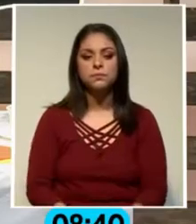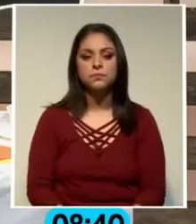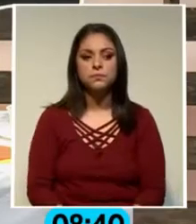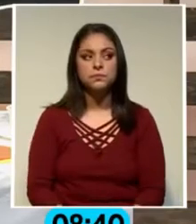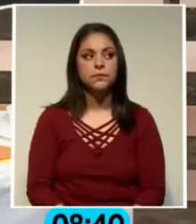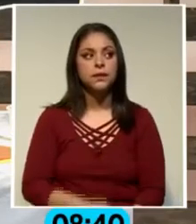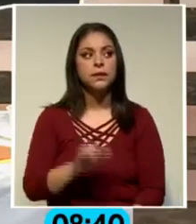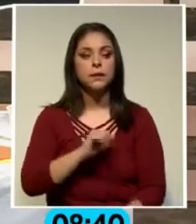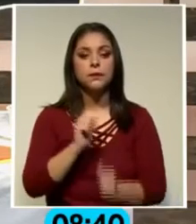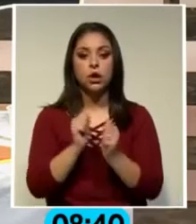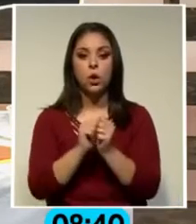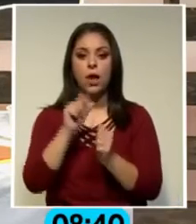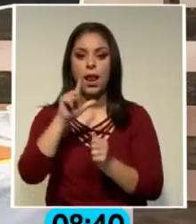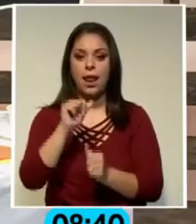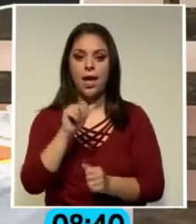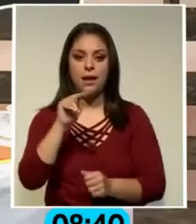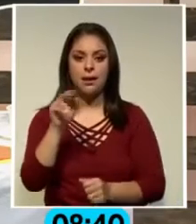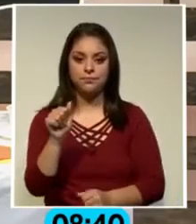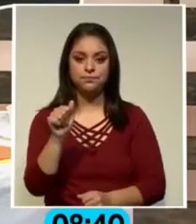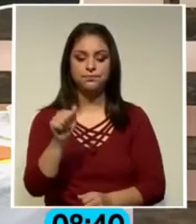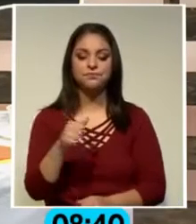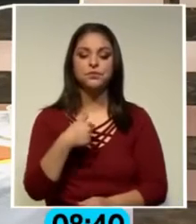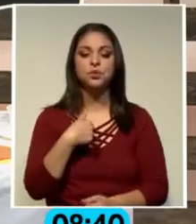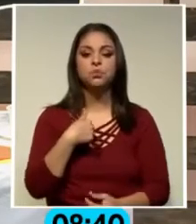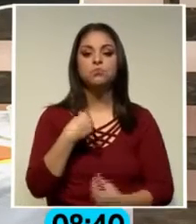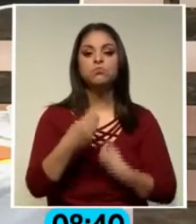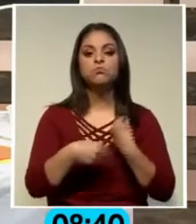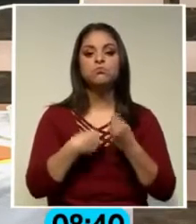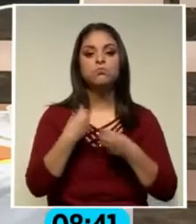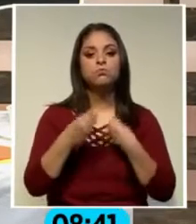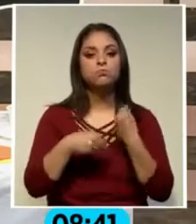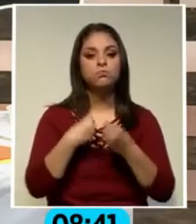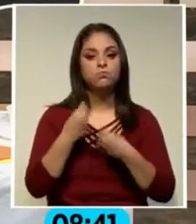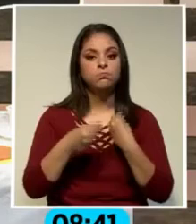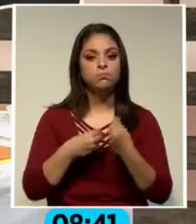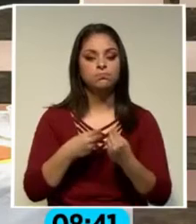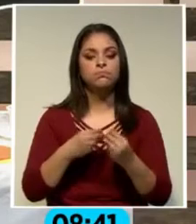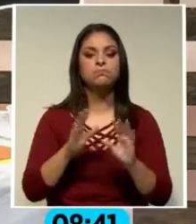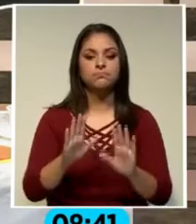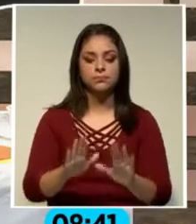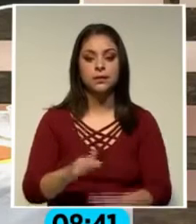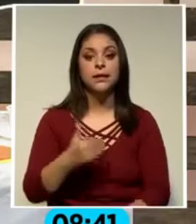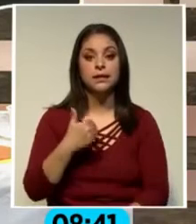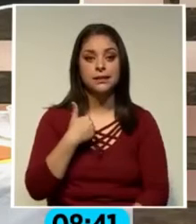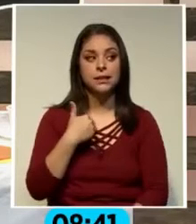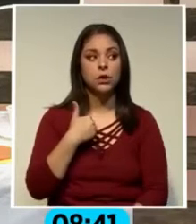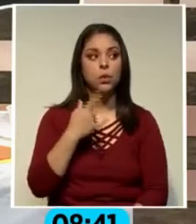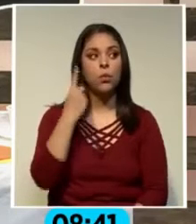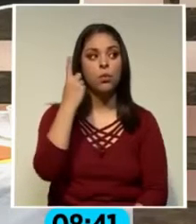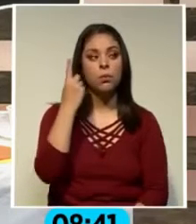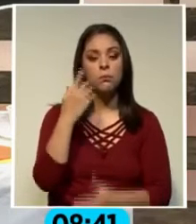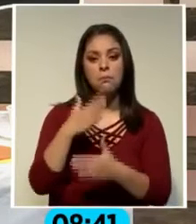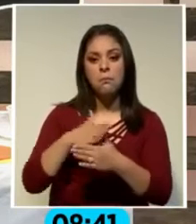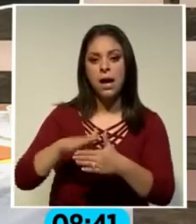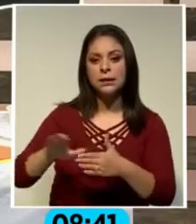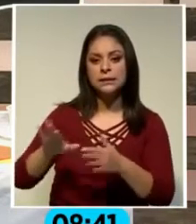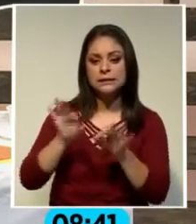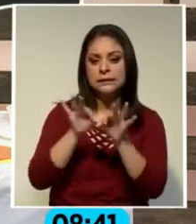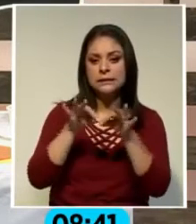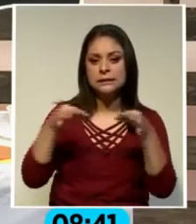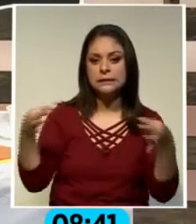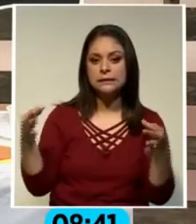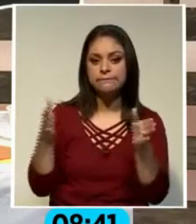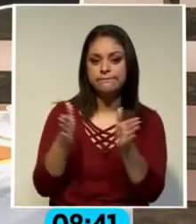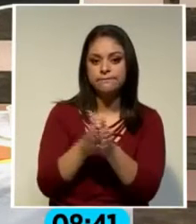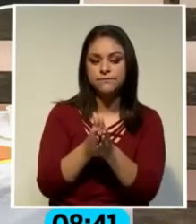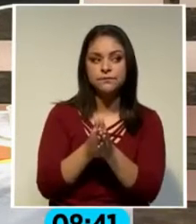lana. ¿Qué voy a hacer ahora, niños y niñas? Vea lo que voy a hacer. Tengo este pedacito de fieltro aquí que tiene unos agujeros.